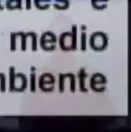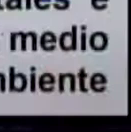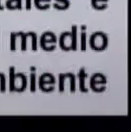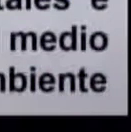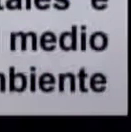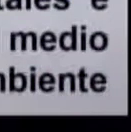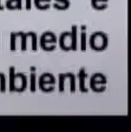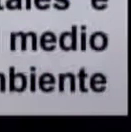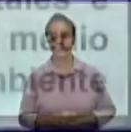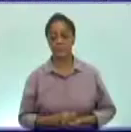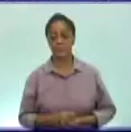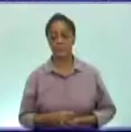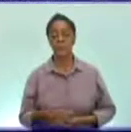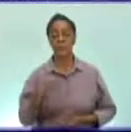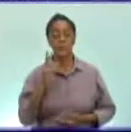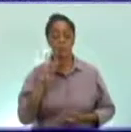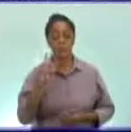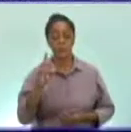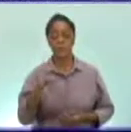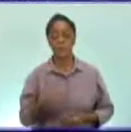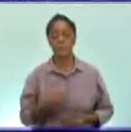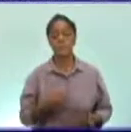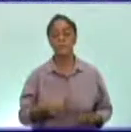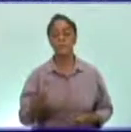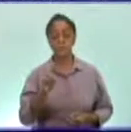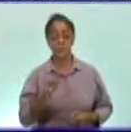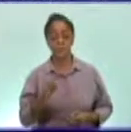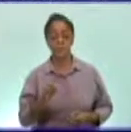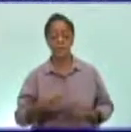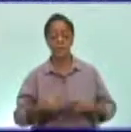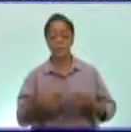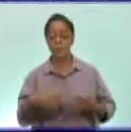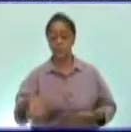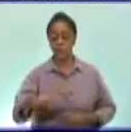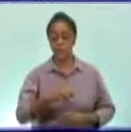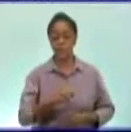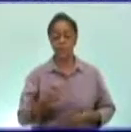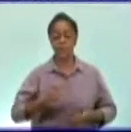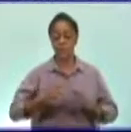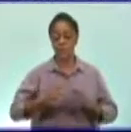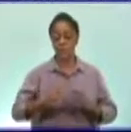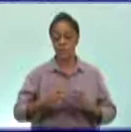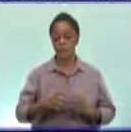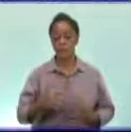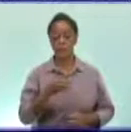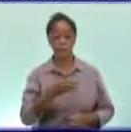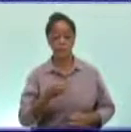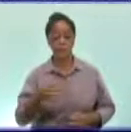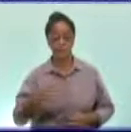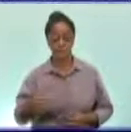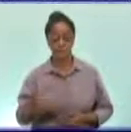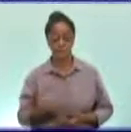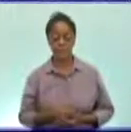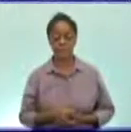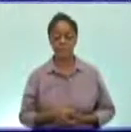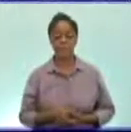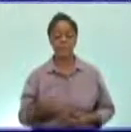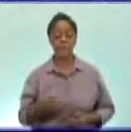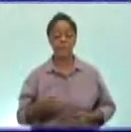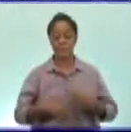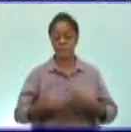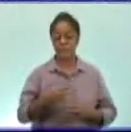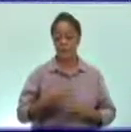Los seres vivos presentan unidad porque todos están formados por células que